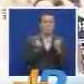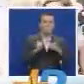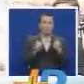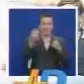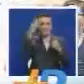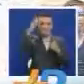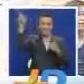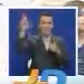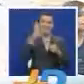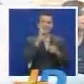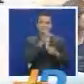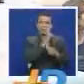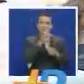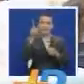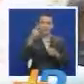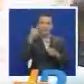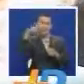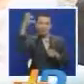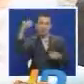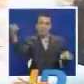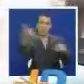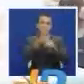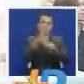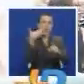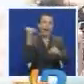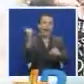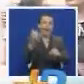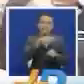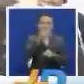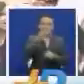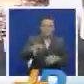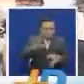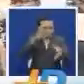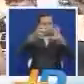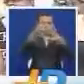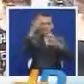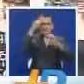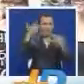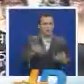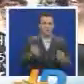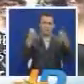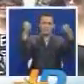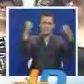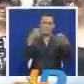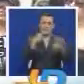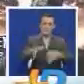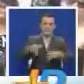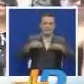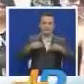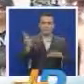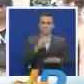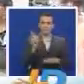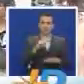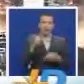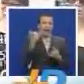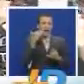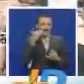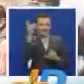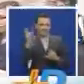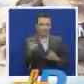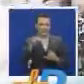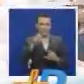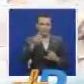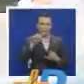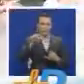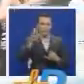estos letreros, ellas están enviando un mensaje. Una de las líderes de esta protesta aquí en el sur de Cali, Norma Bermúdez, ¿cuál es el mensaje? Bueno,